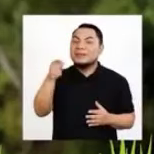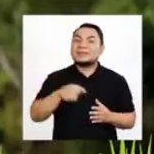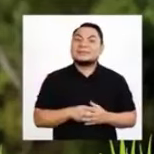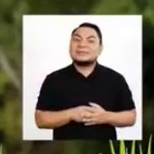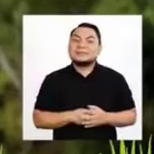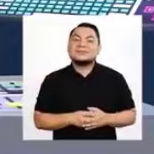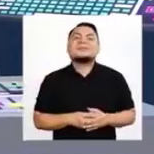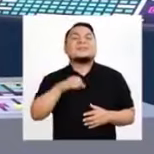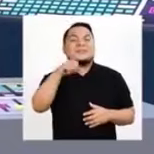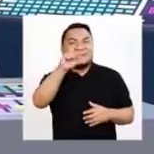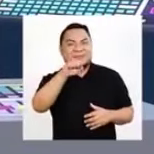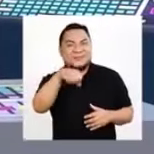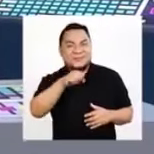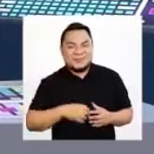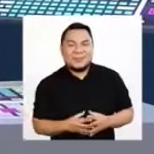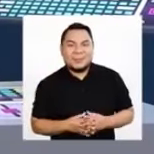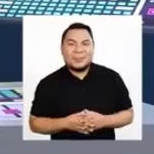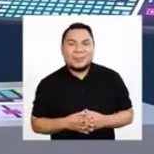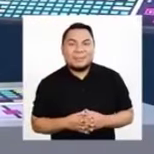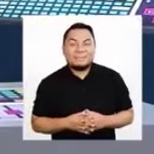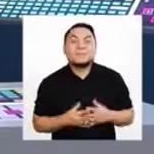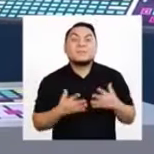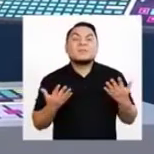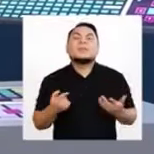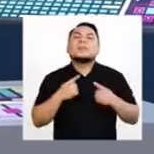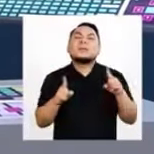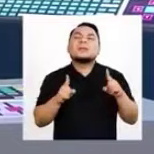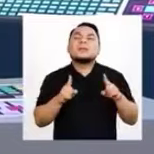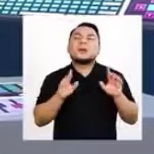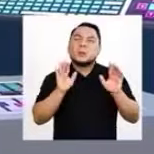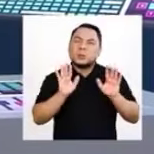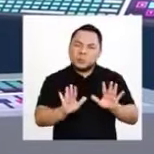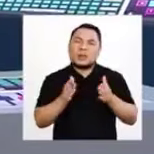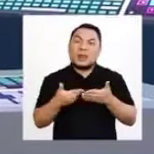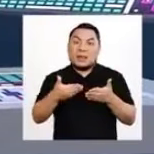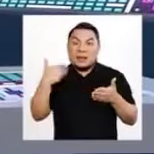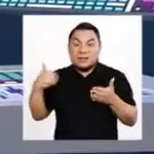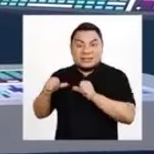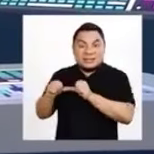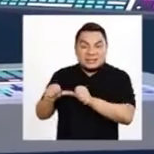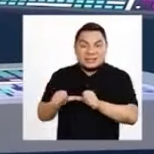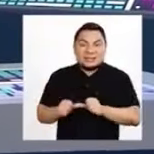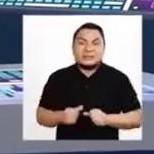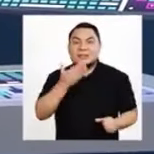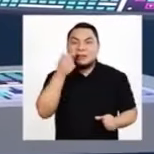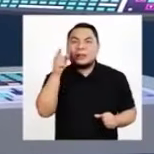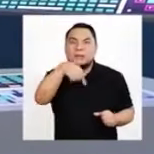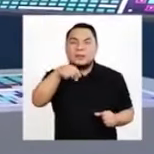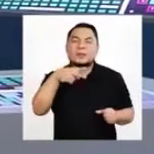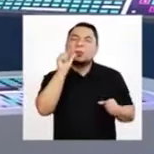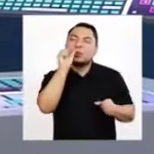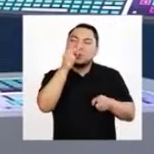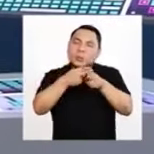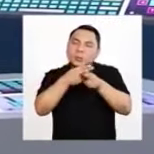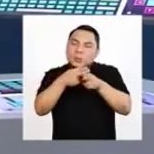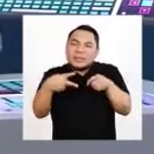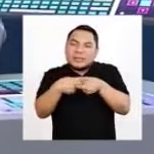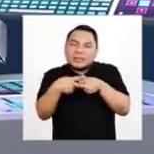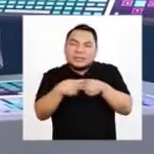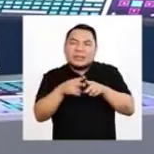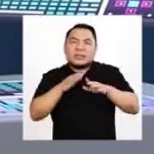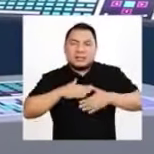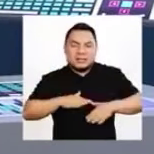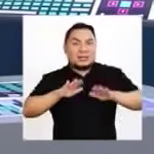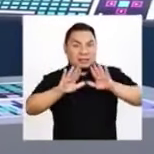aprendido, Techi! ¡Así es! ¿Pero qué les parece si antes de seguir nos tomamos